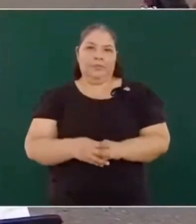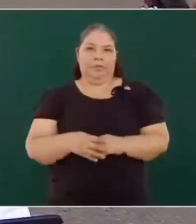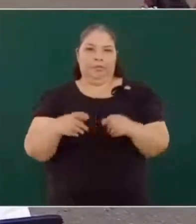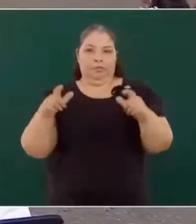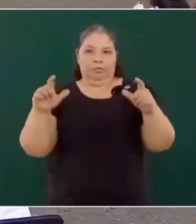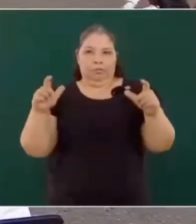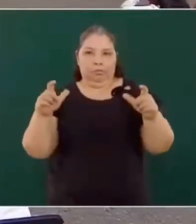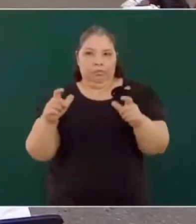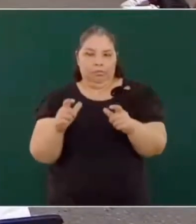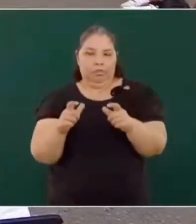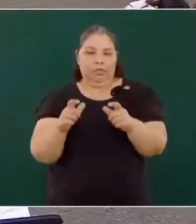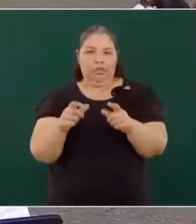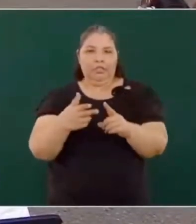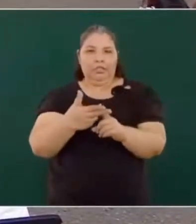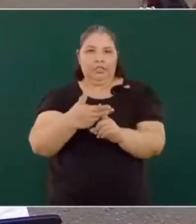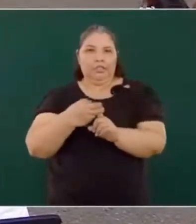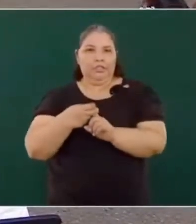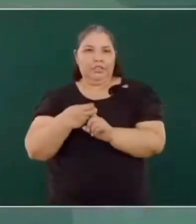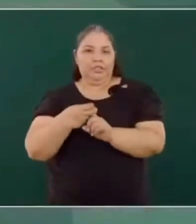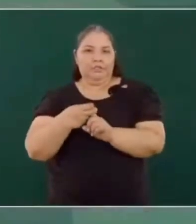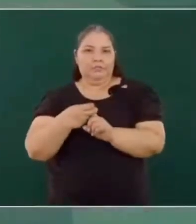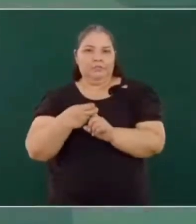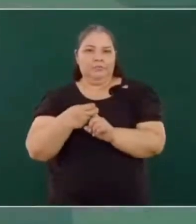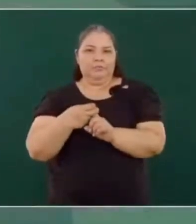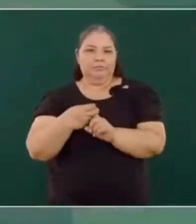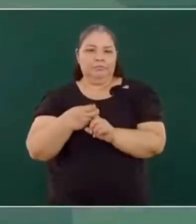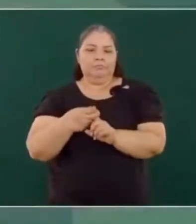disminución de secuestro. ¿Por qué